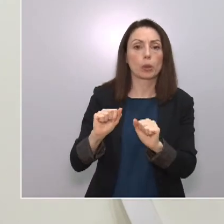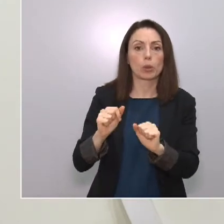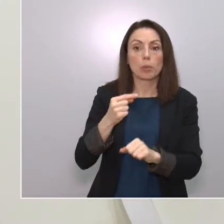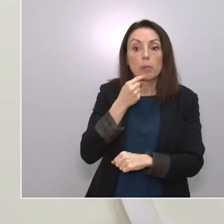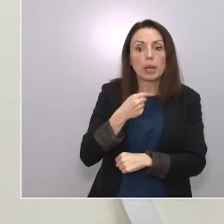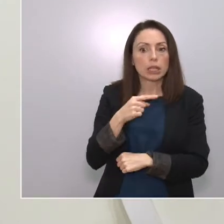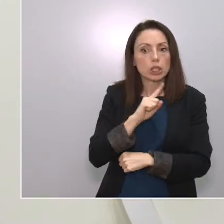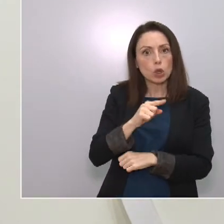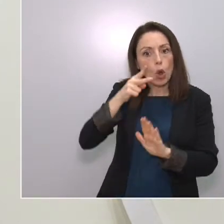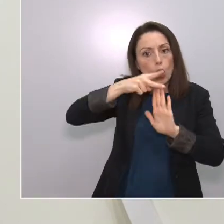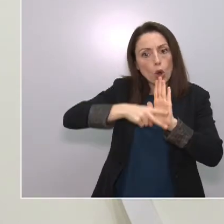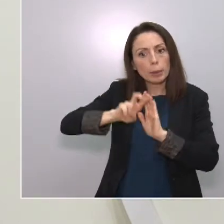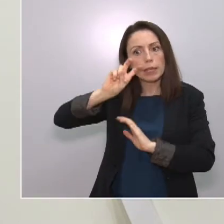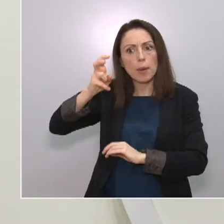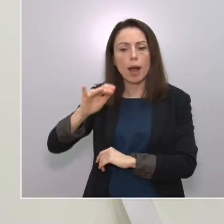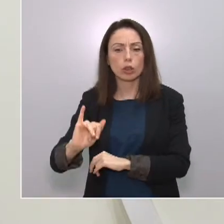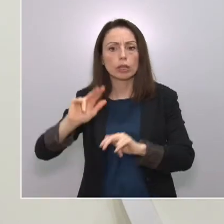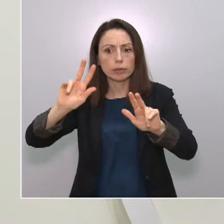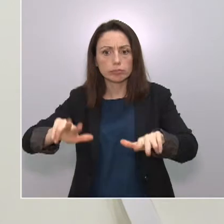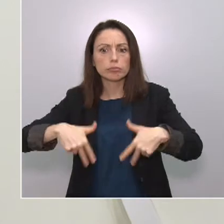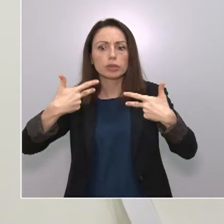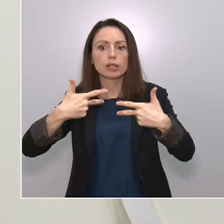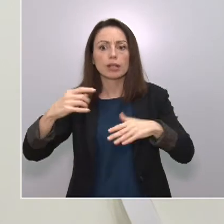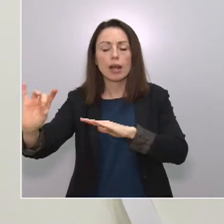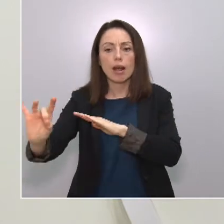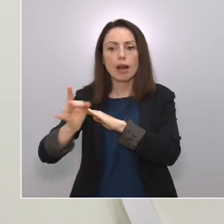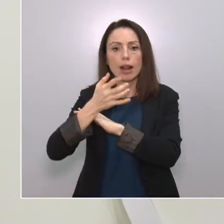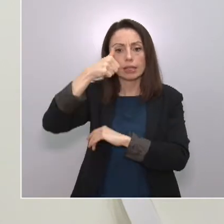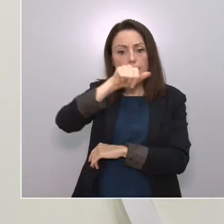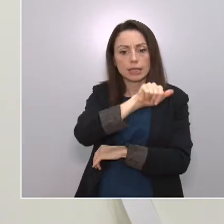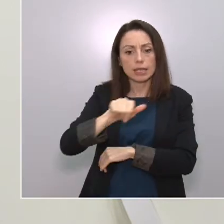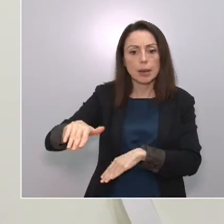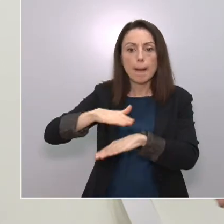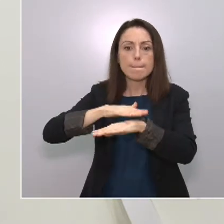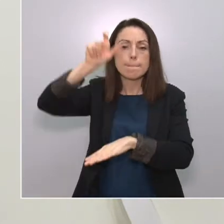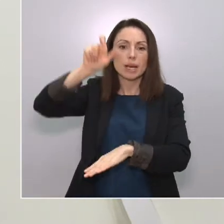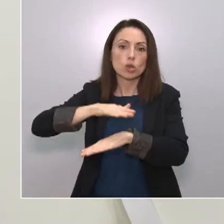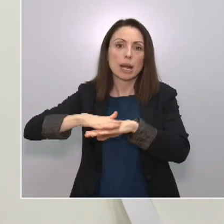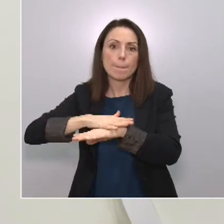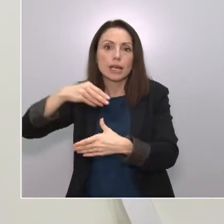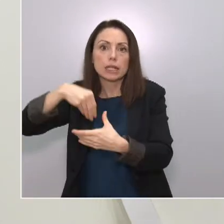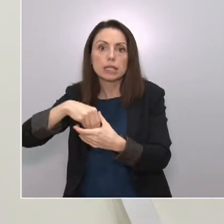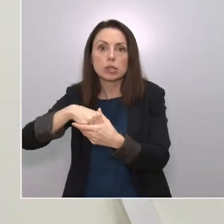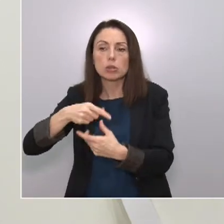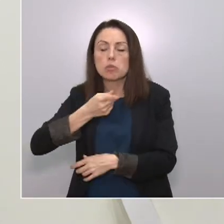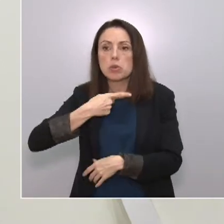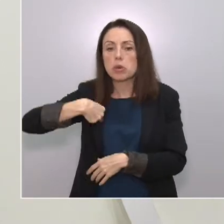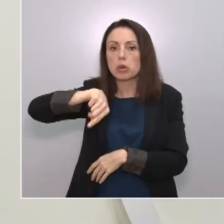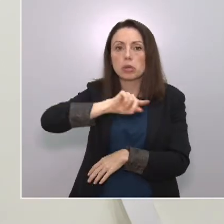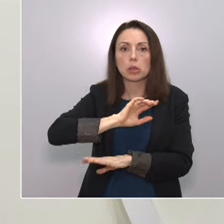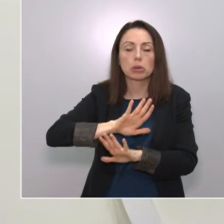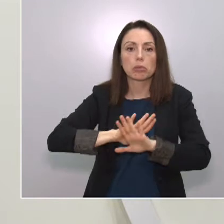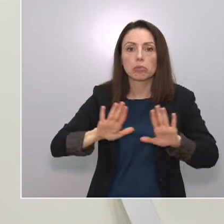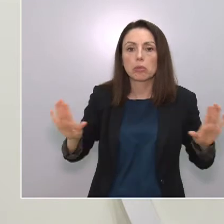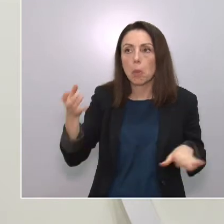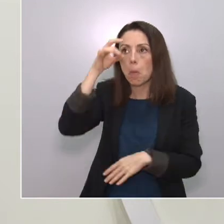normativa ordinaria que lo permite. Y, de hecho, con la carta que he recibido esta semana del ministro del Interior, ya desde luego sí que nos deja pues de lo